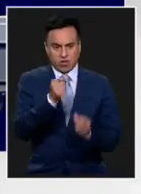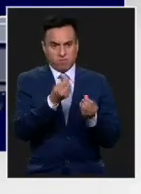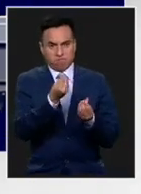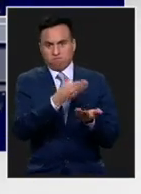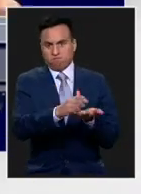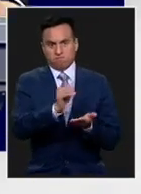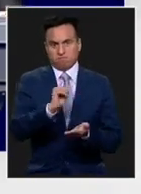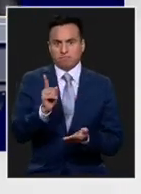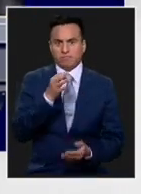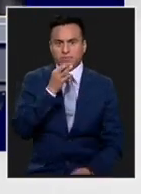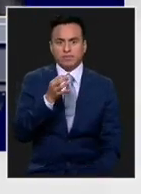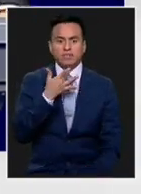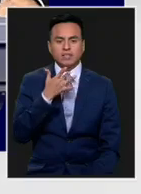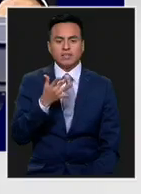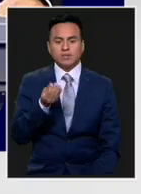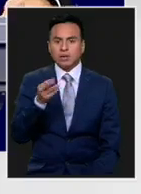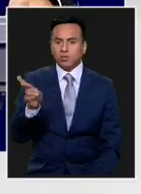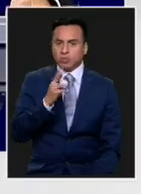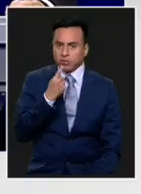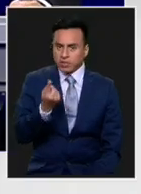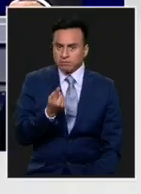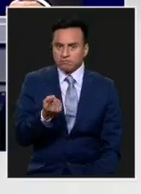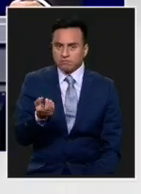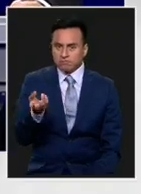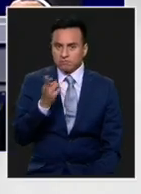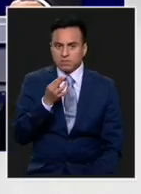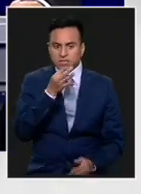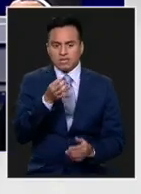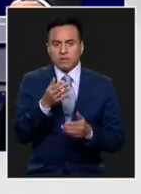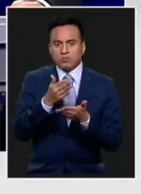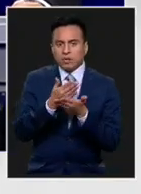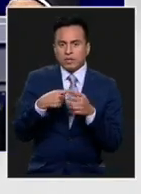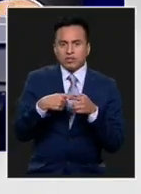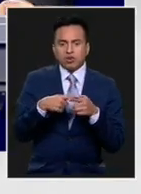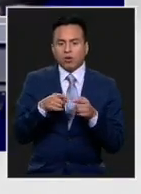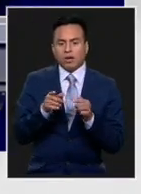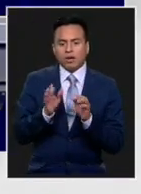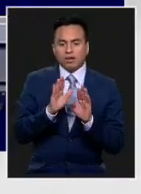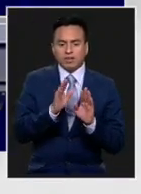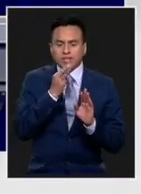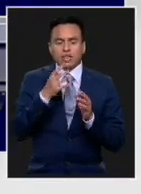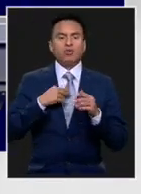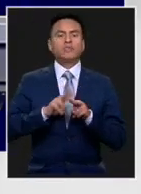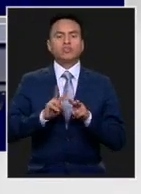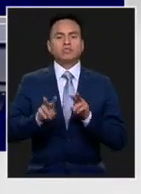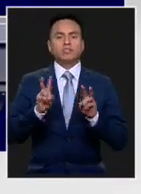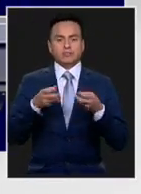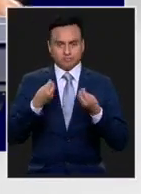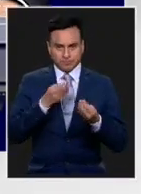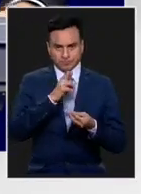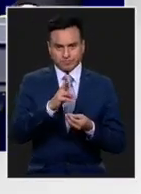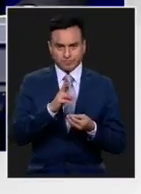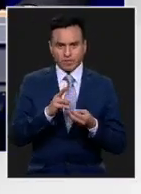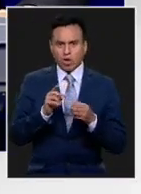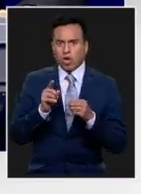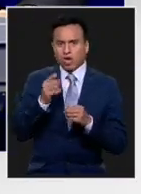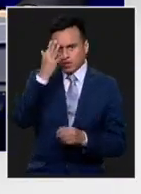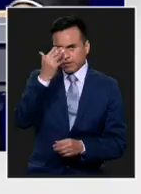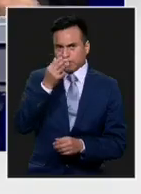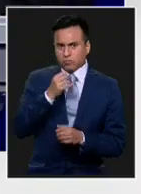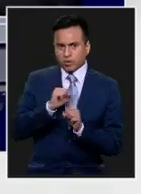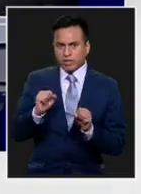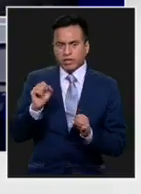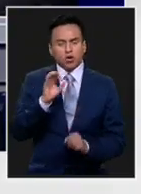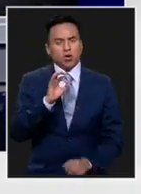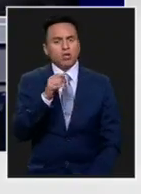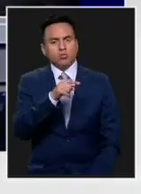bueno. Entonces Manuel yo José, quiero decir lo siguiente. ¿Me puede responder la pregunta? No me voy a prestar para la pillería. Yo lo que voy a hacer es lo siguiente. Es que, primero, que uno no puede, Manuel José. No, es que